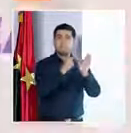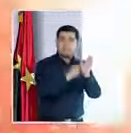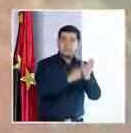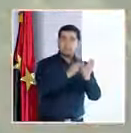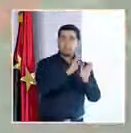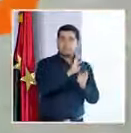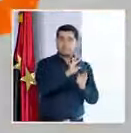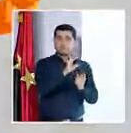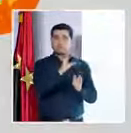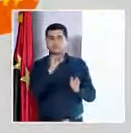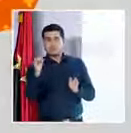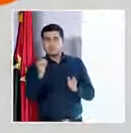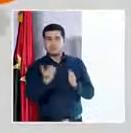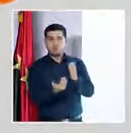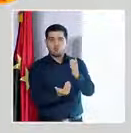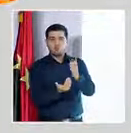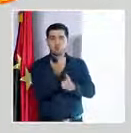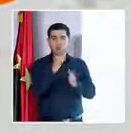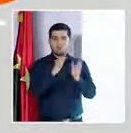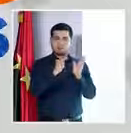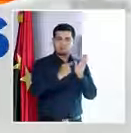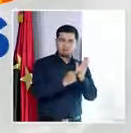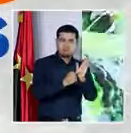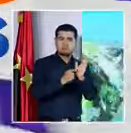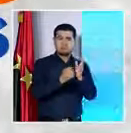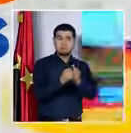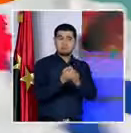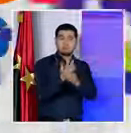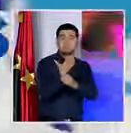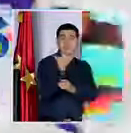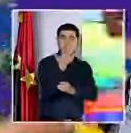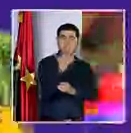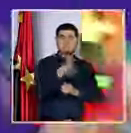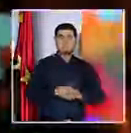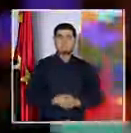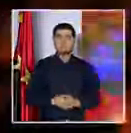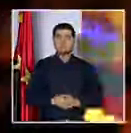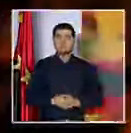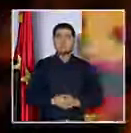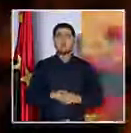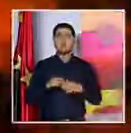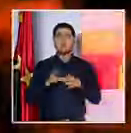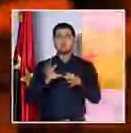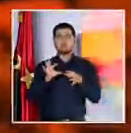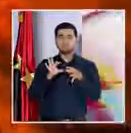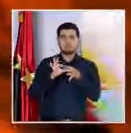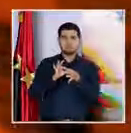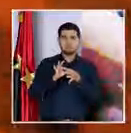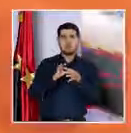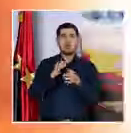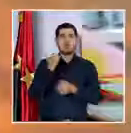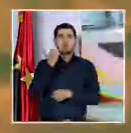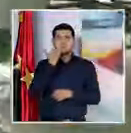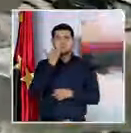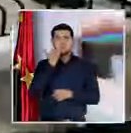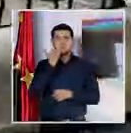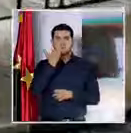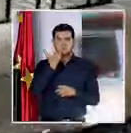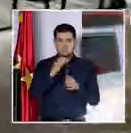y 1.000 adicionales que serán renovadas en la región por siembra y por soca. La interconexión de 15 municipios con